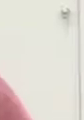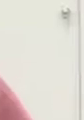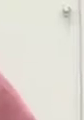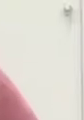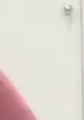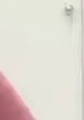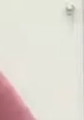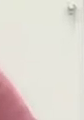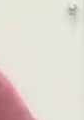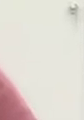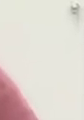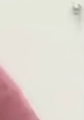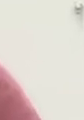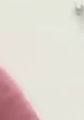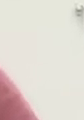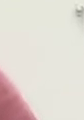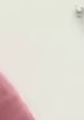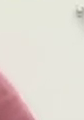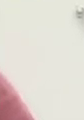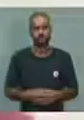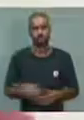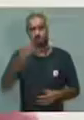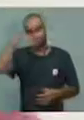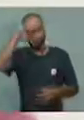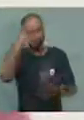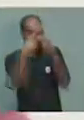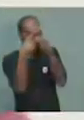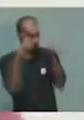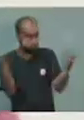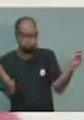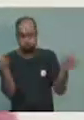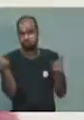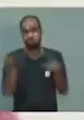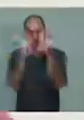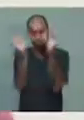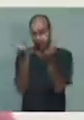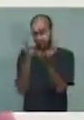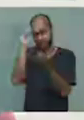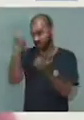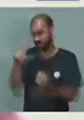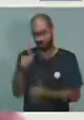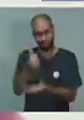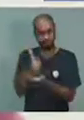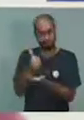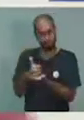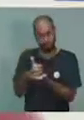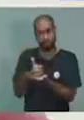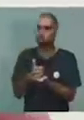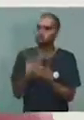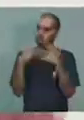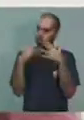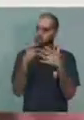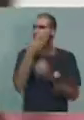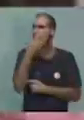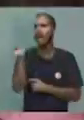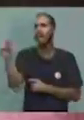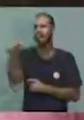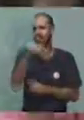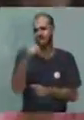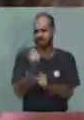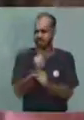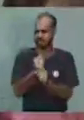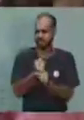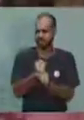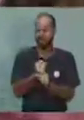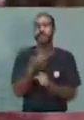Vanguardia en Cuba y en el mundo, el Centro de Inmunología Molecular cuenta con jóvenes sumamente talentosos. Un claro ejemplo de ello es Ernesto Reloa, investigador joven